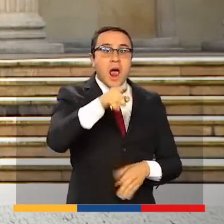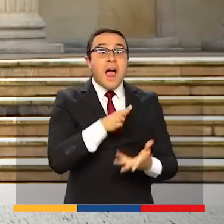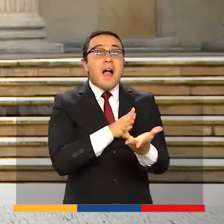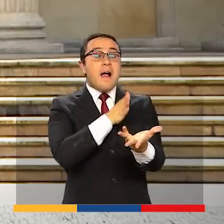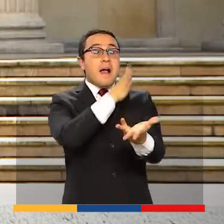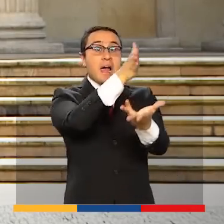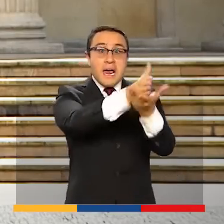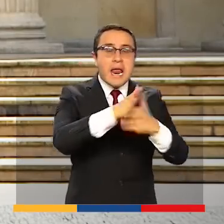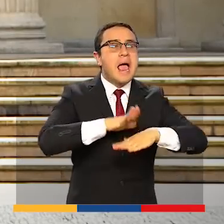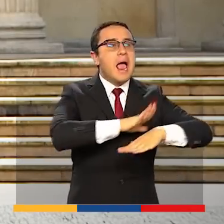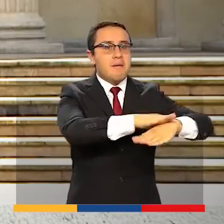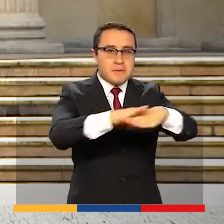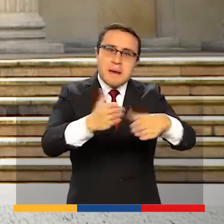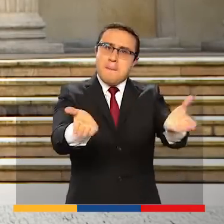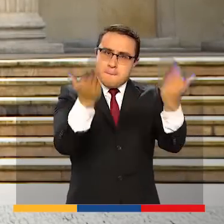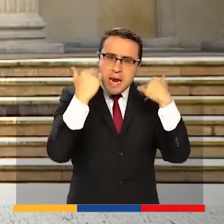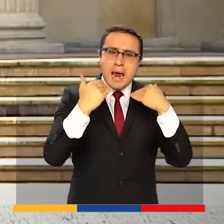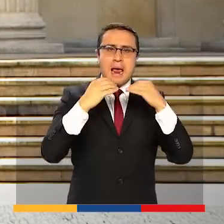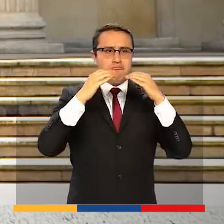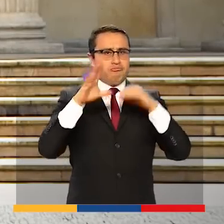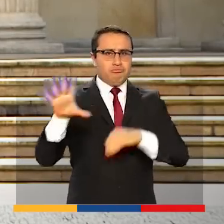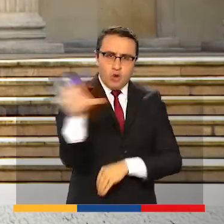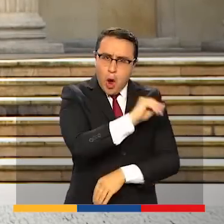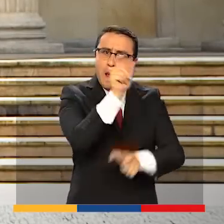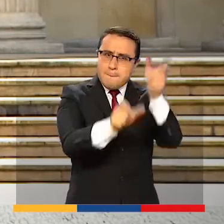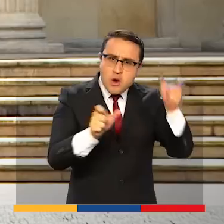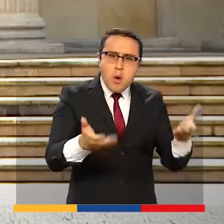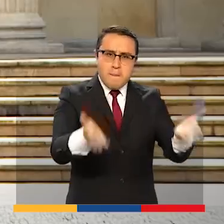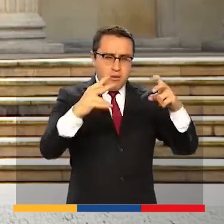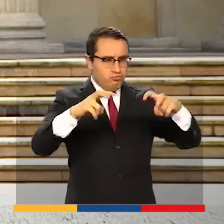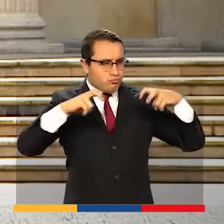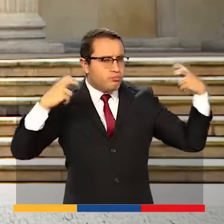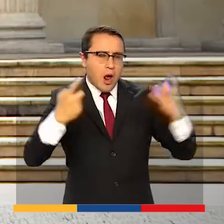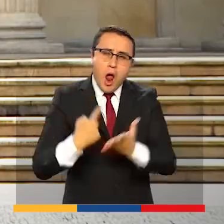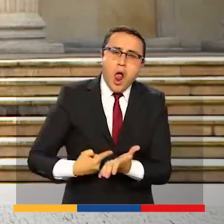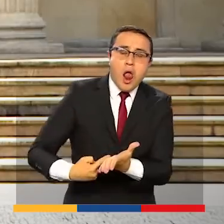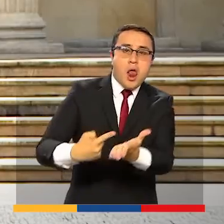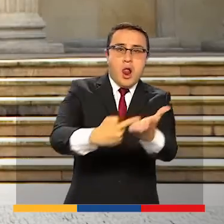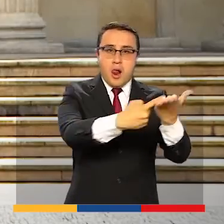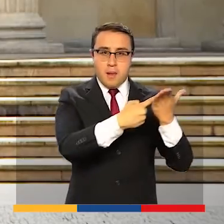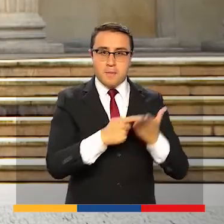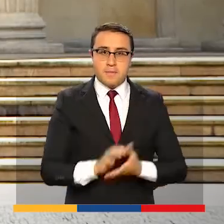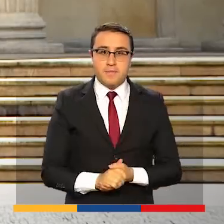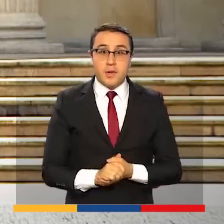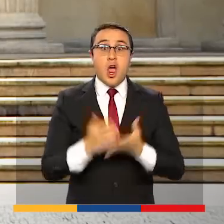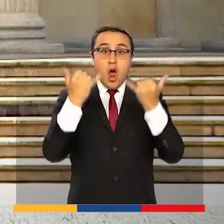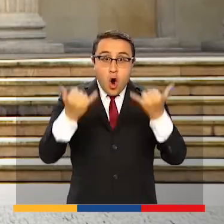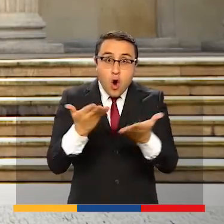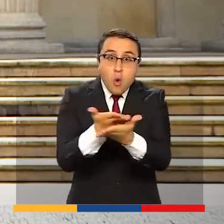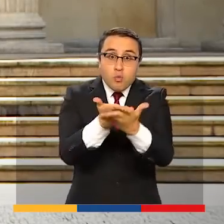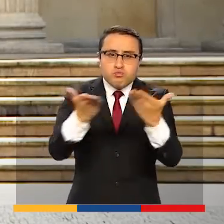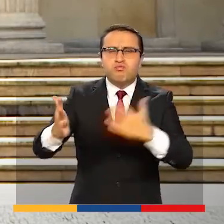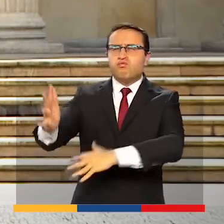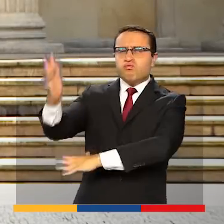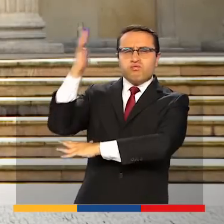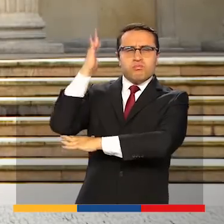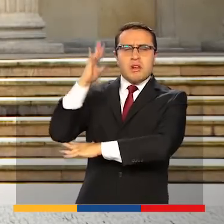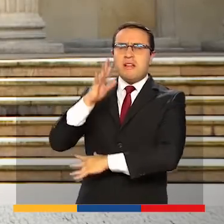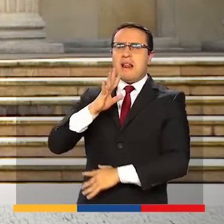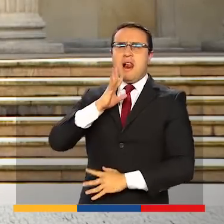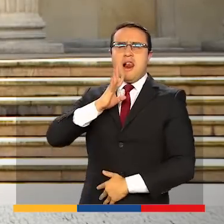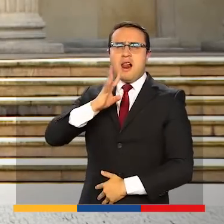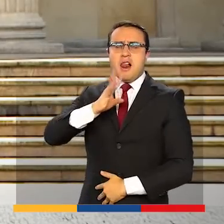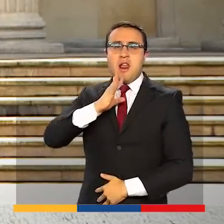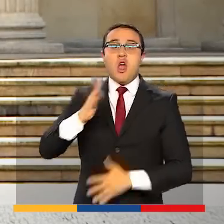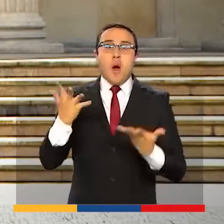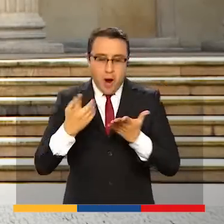se convoca a la ciudadanía a dialogar. Desde hoy, ustedes tienen la palabra